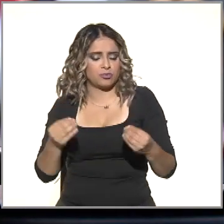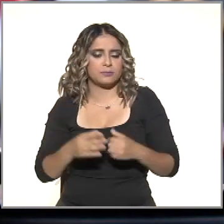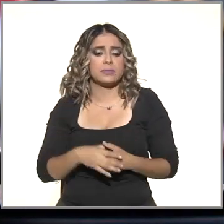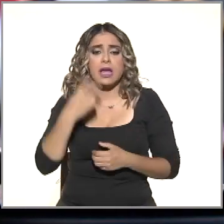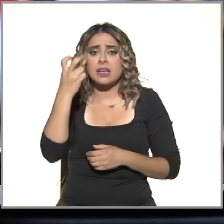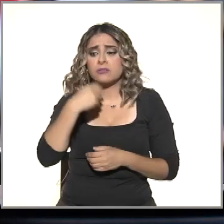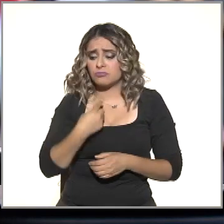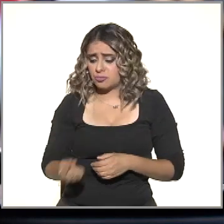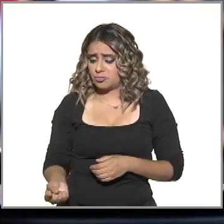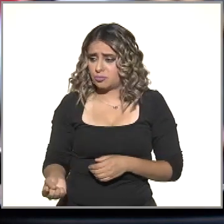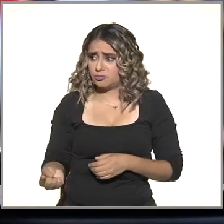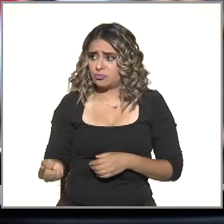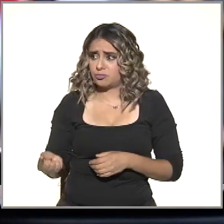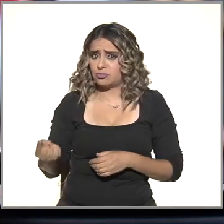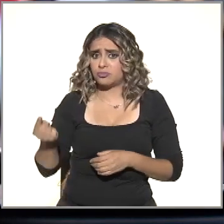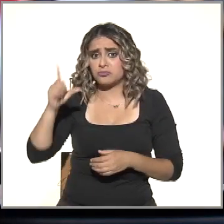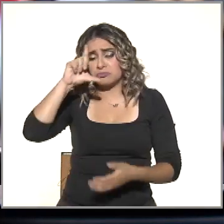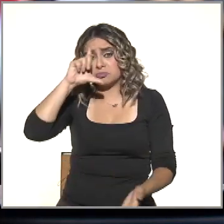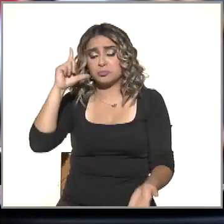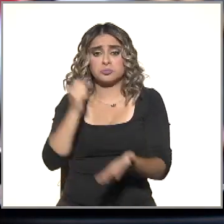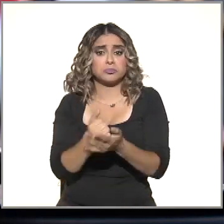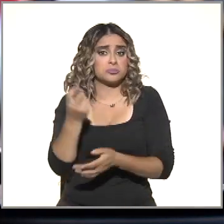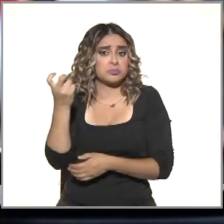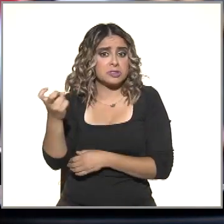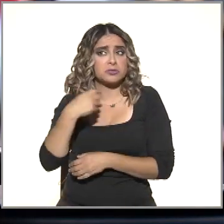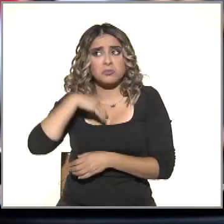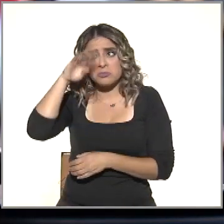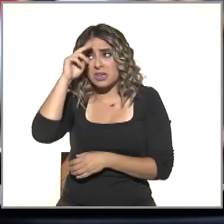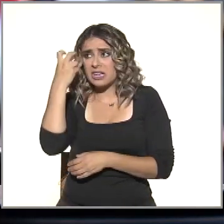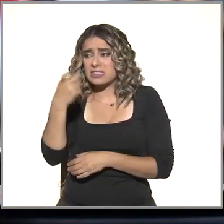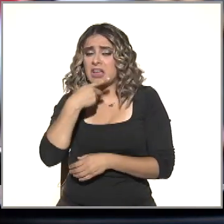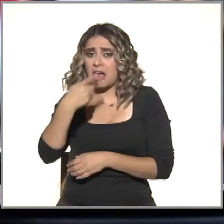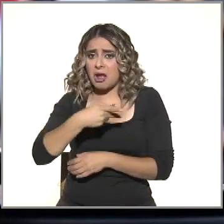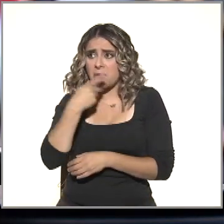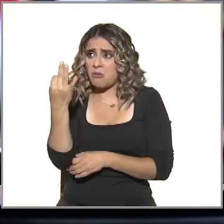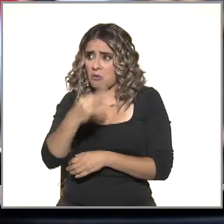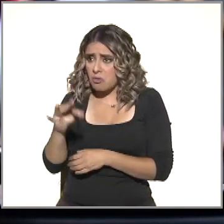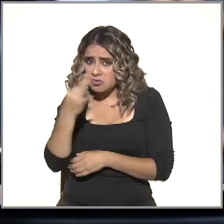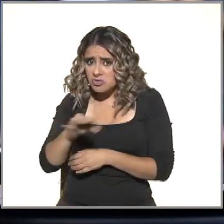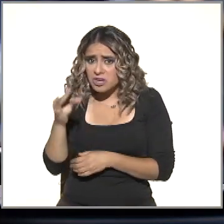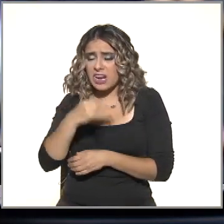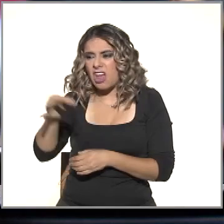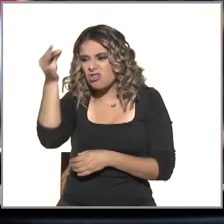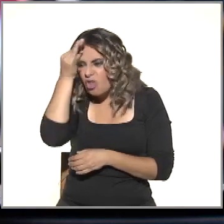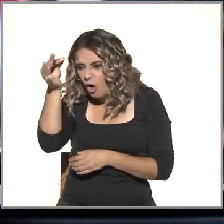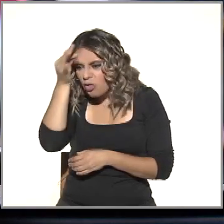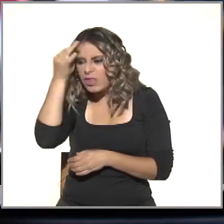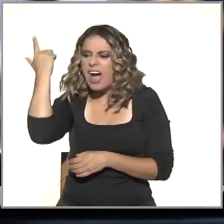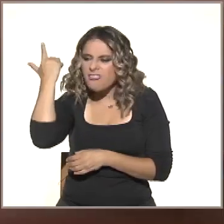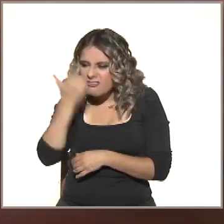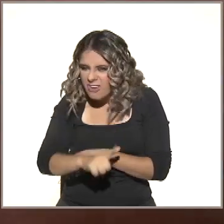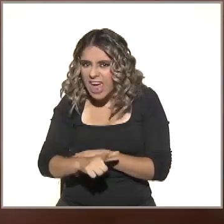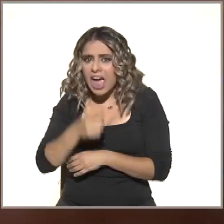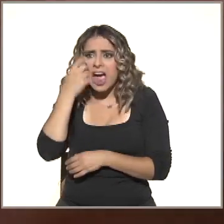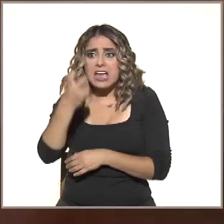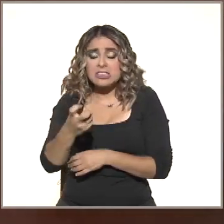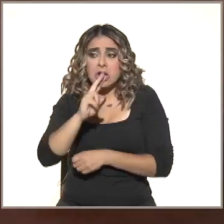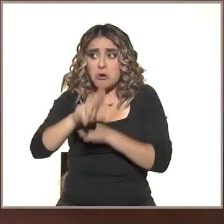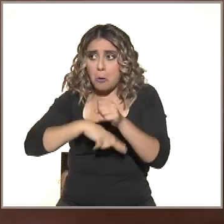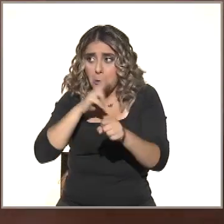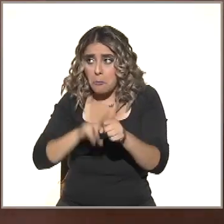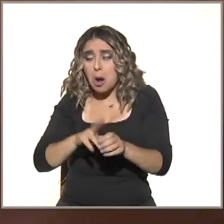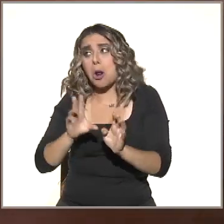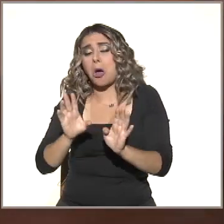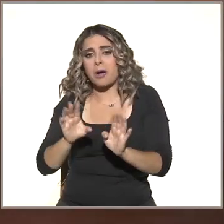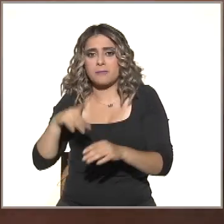crecí así, pensando que decir majaderías, tonta, fea, era algo normal. Mi mamá